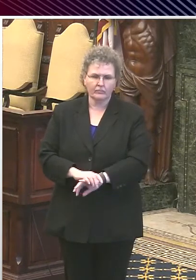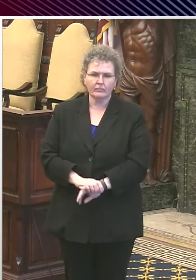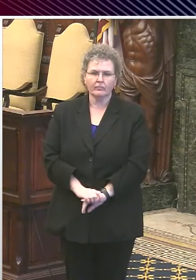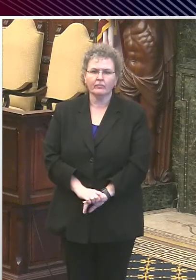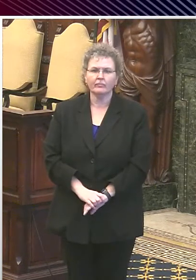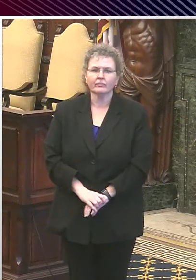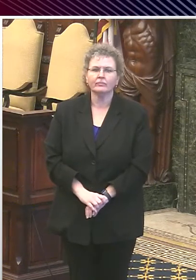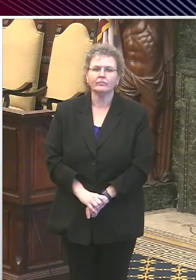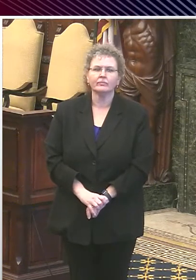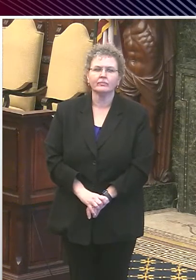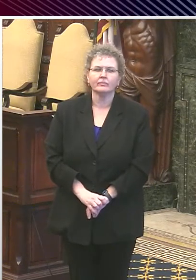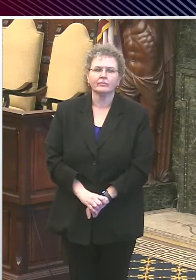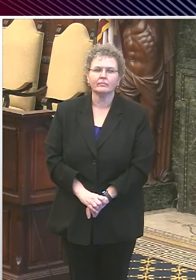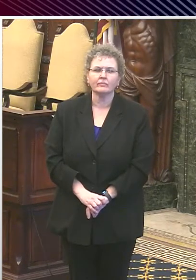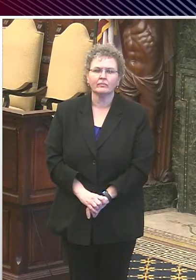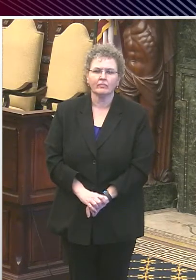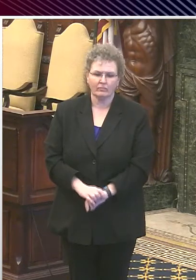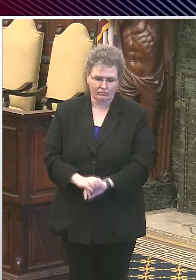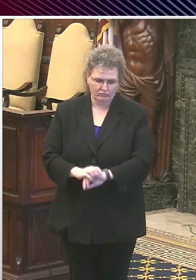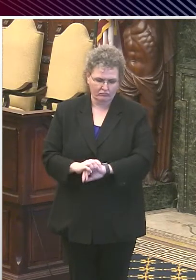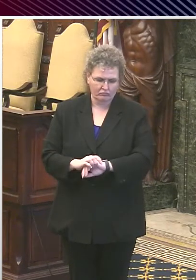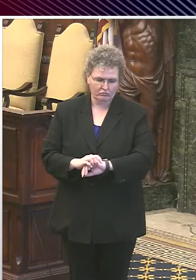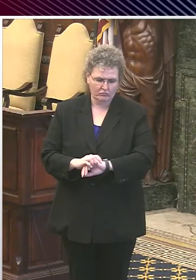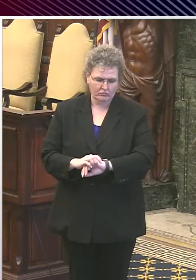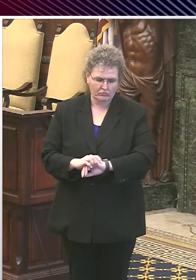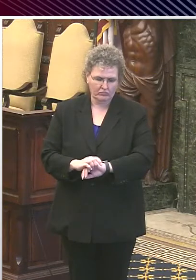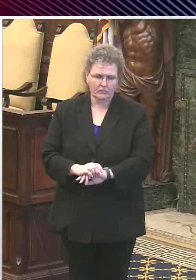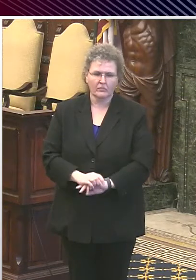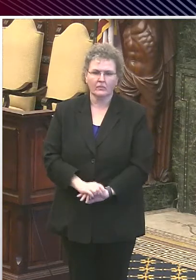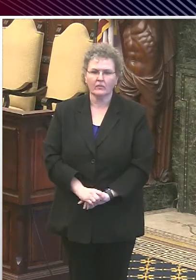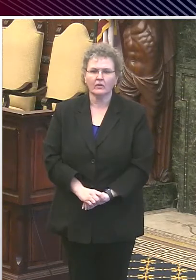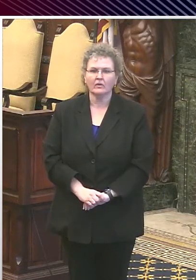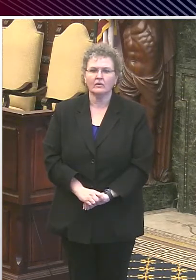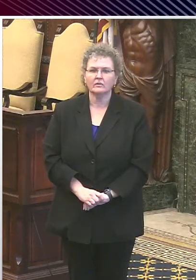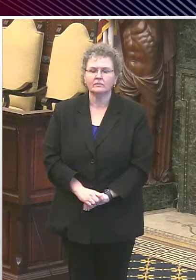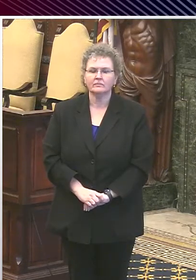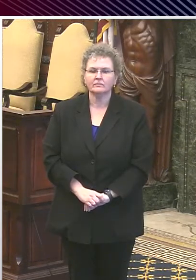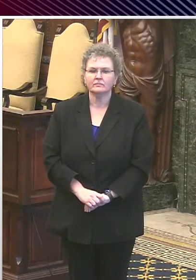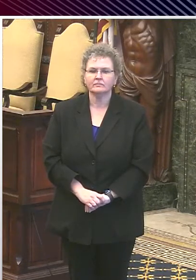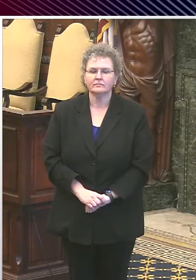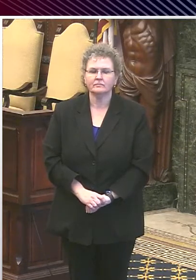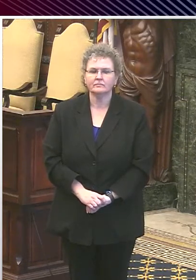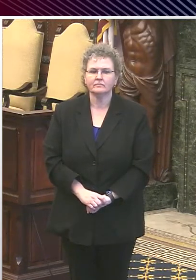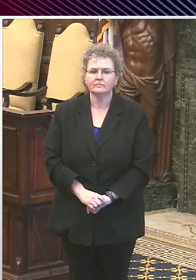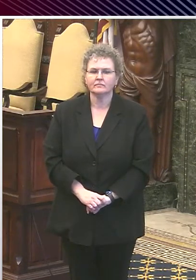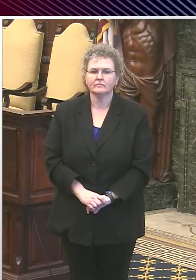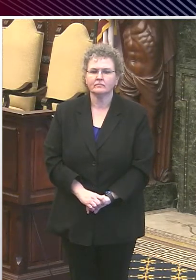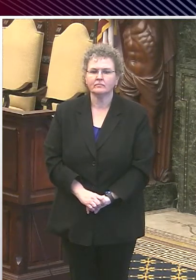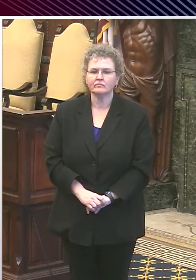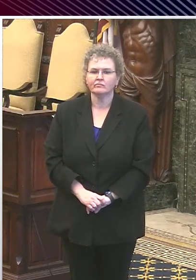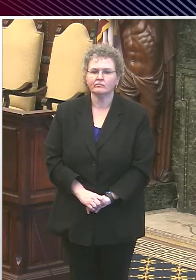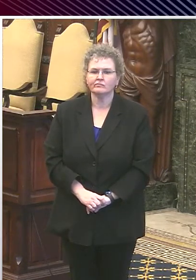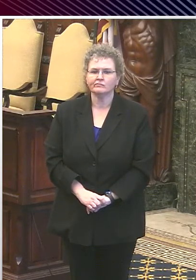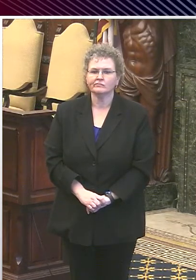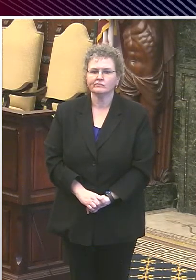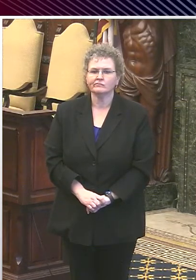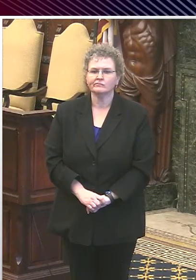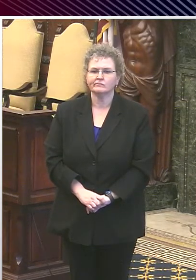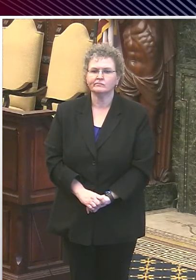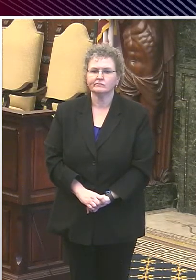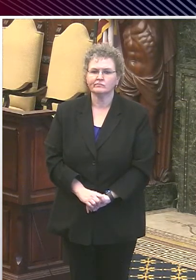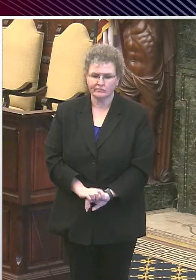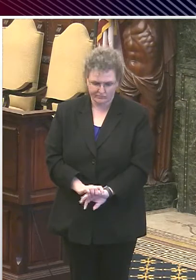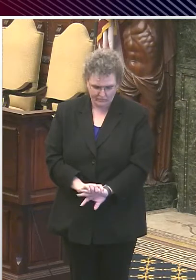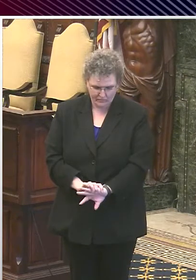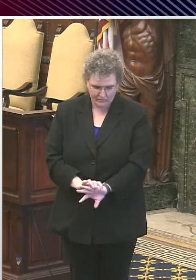una dirección que muestre la ciudad. También nos indica tanto el alcalde como el comisionado Farley de que las agencias de